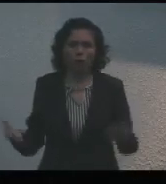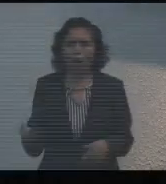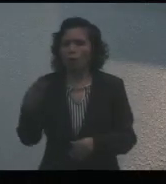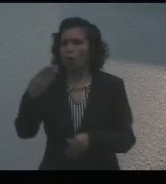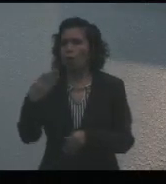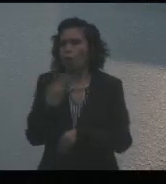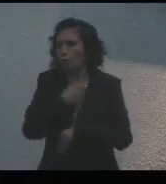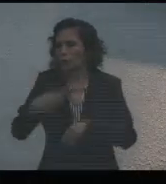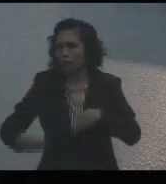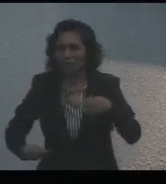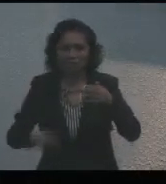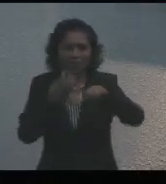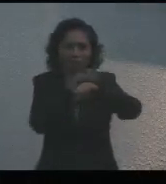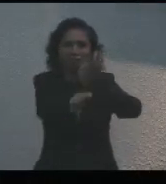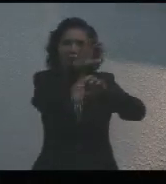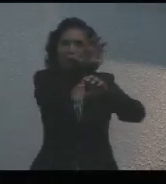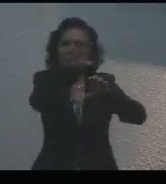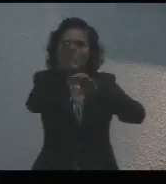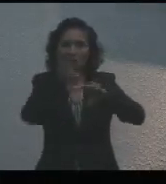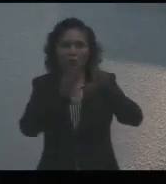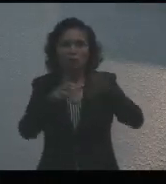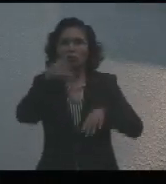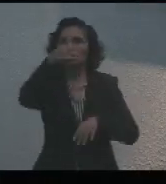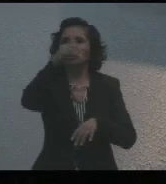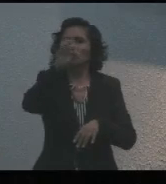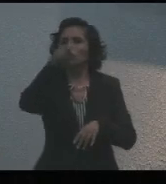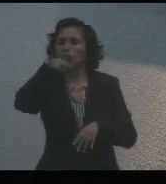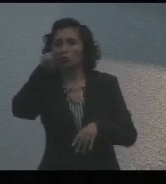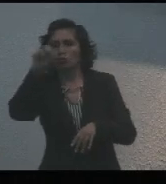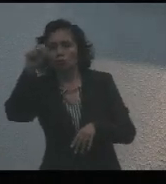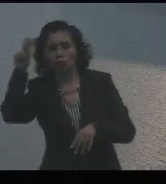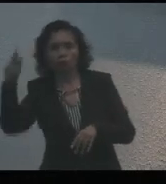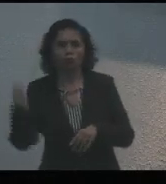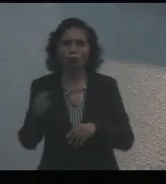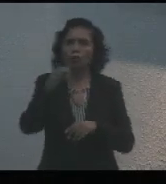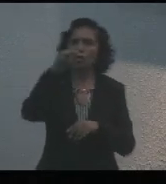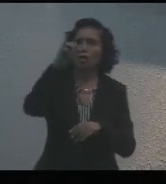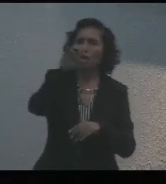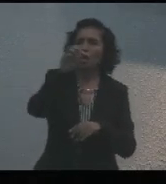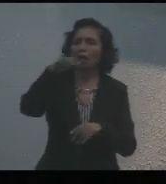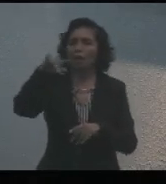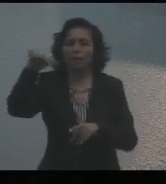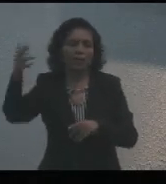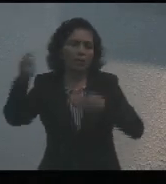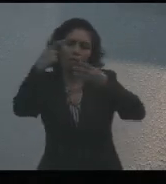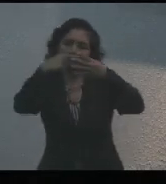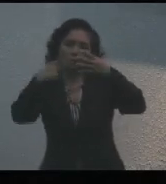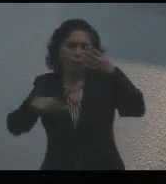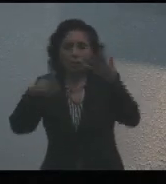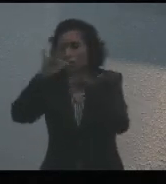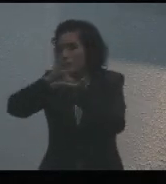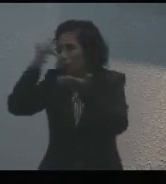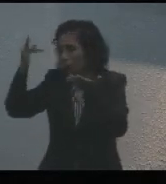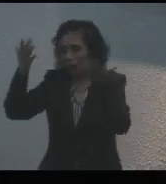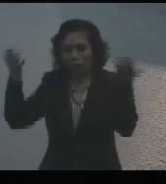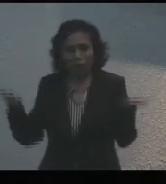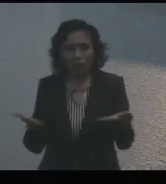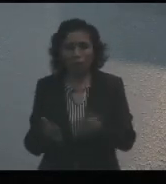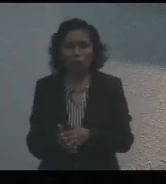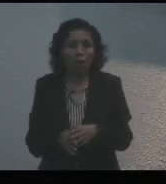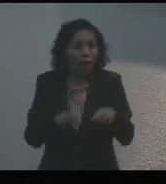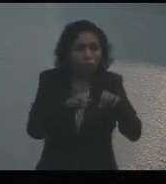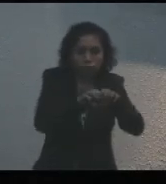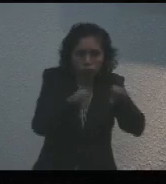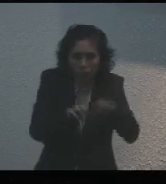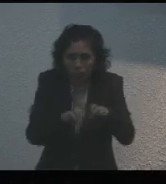presidentes municipales, a Yensuni, a Mari, a Eric, a Emir, a Chepe, gracias por estar aquí. Al equipo de